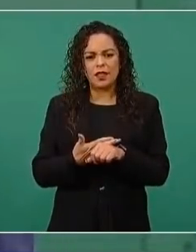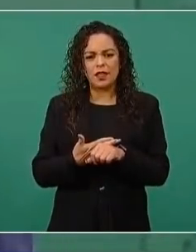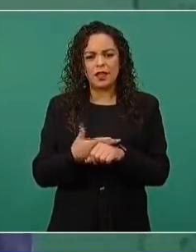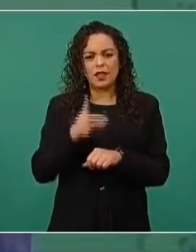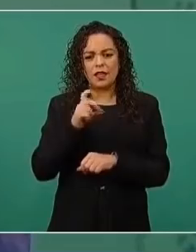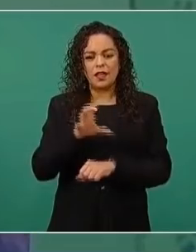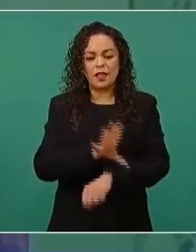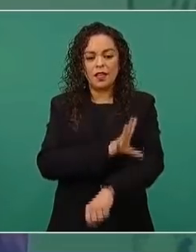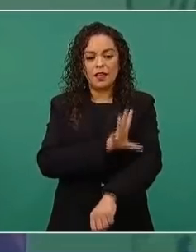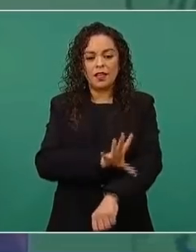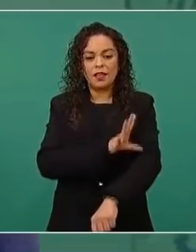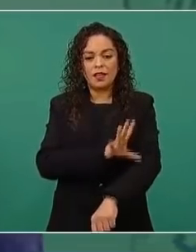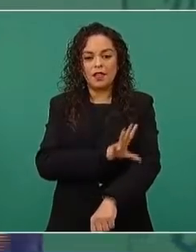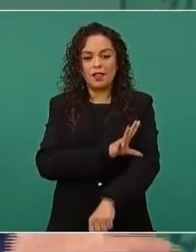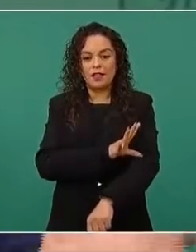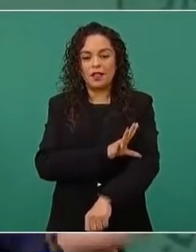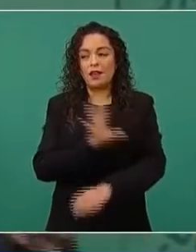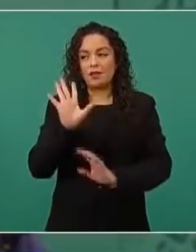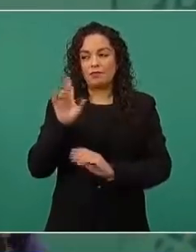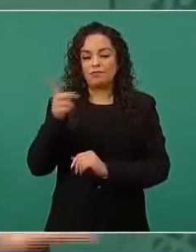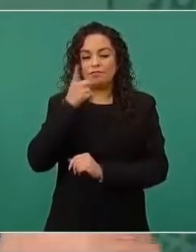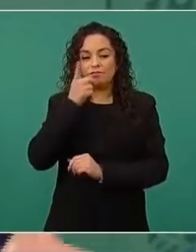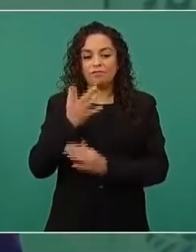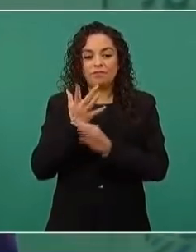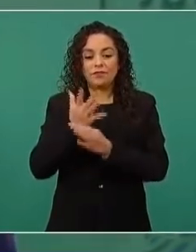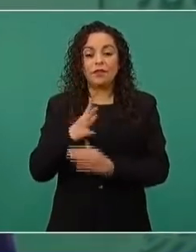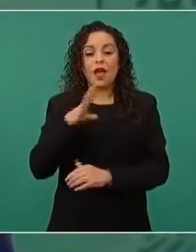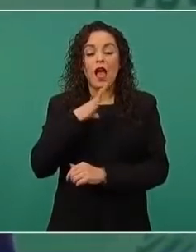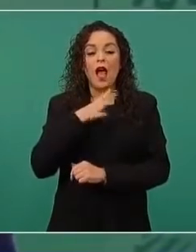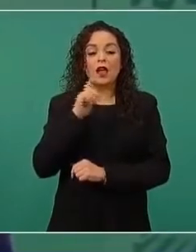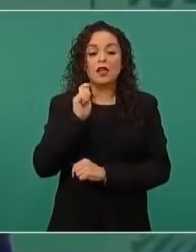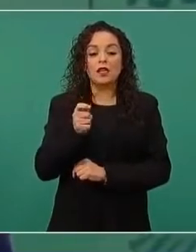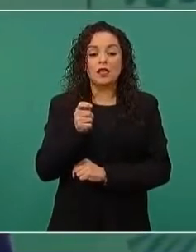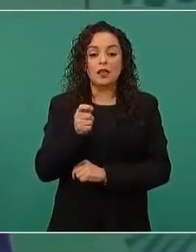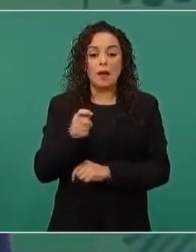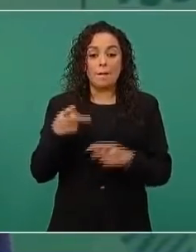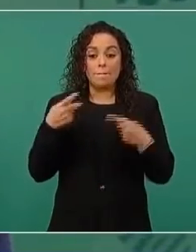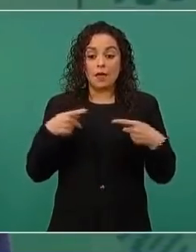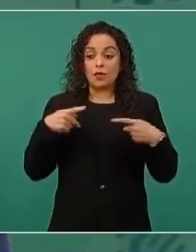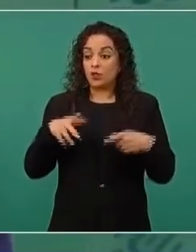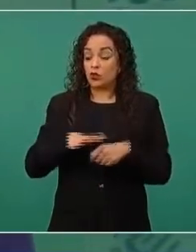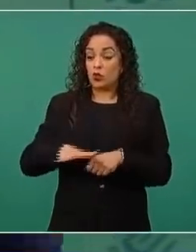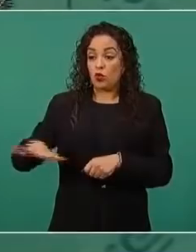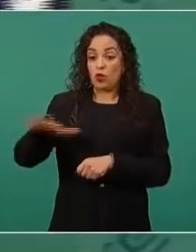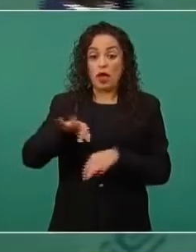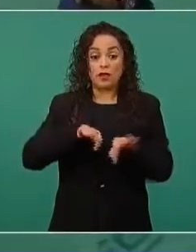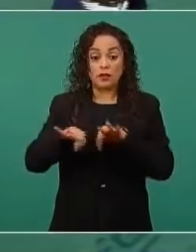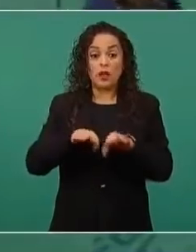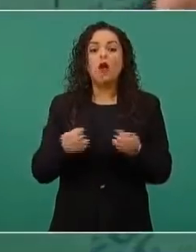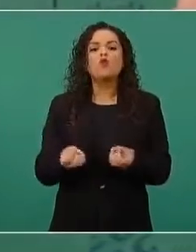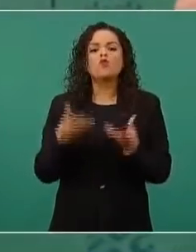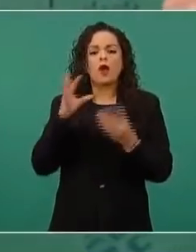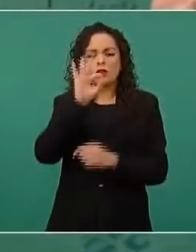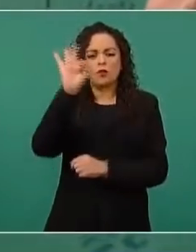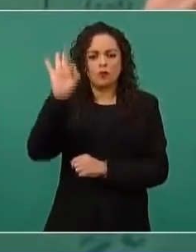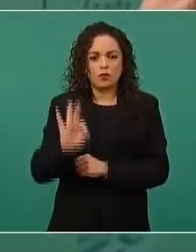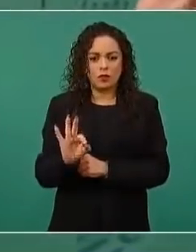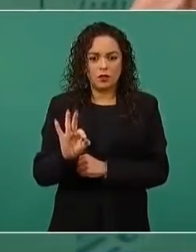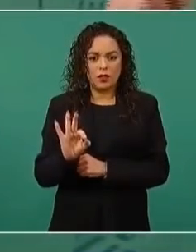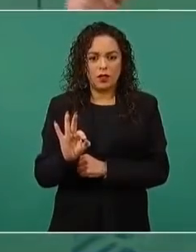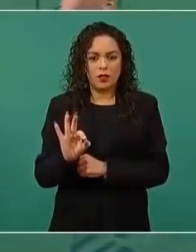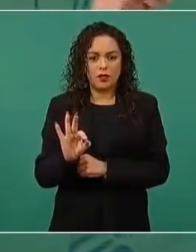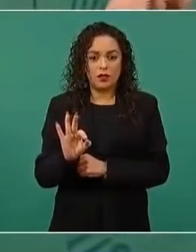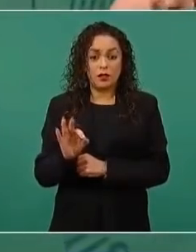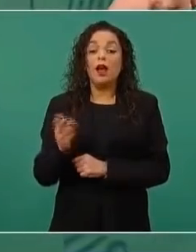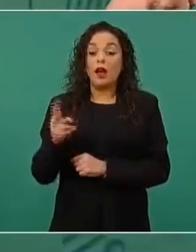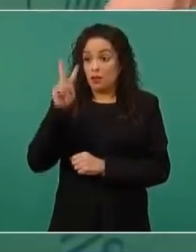Energía, y me decían de que hay un porcentaje de trabajadores, que además lo agradezco mucho,